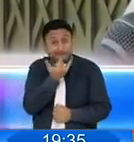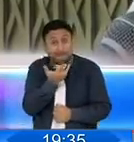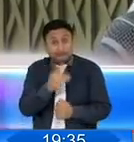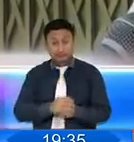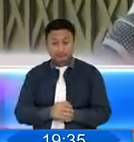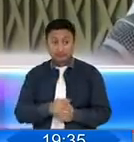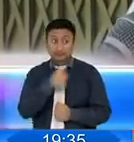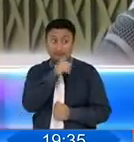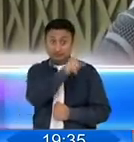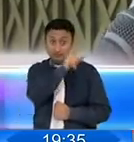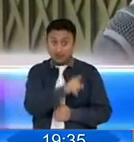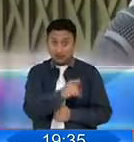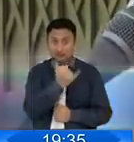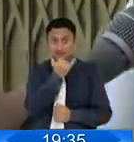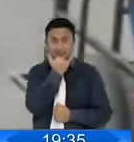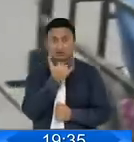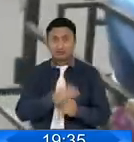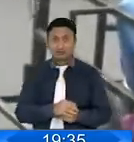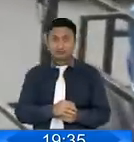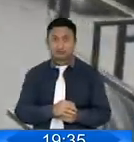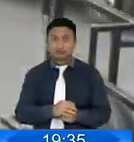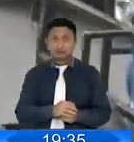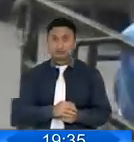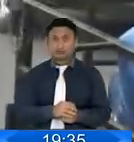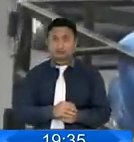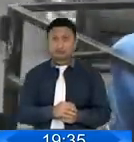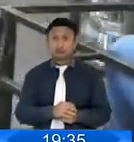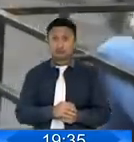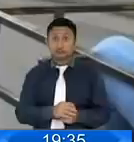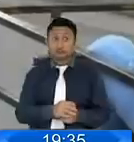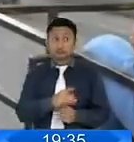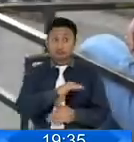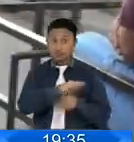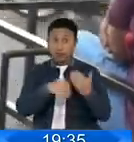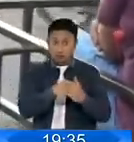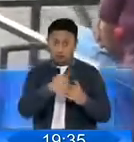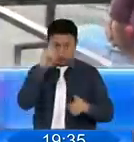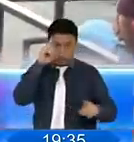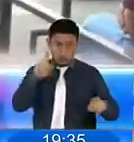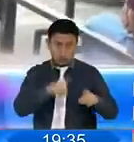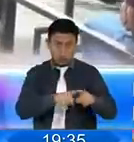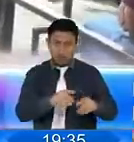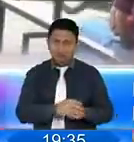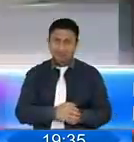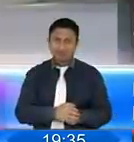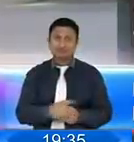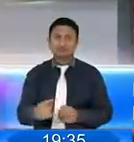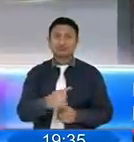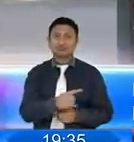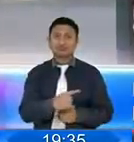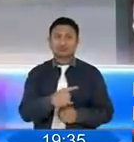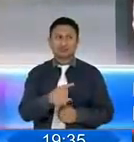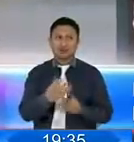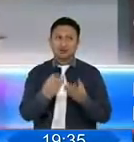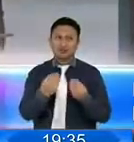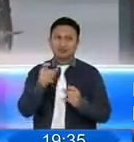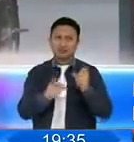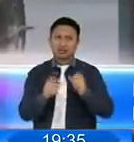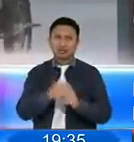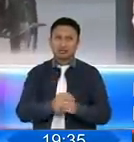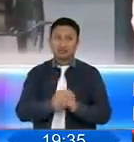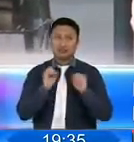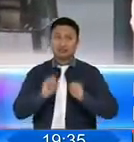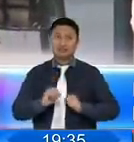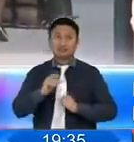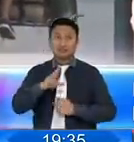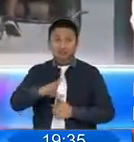grave error. Pero no todos ven la vida como lo hace ahora él. Las aglomeraciones son visibles. La falta de conciencia